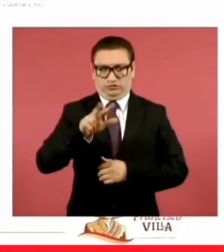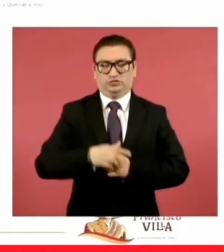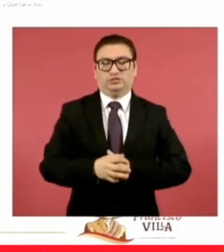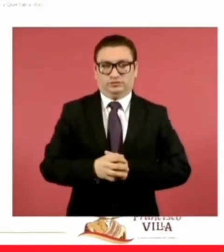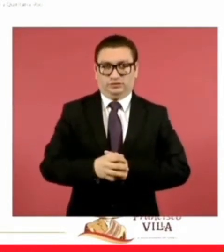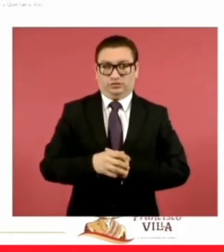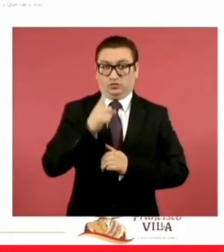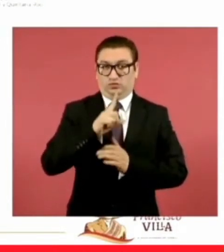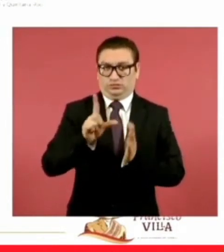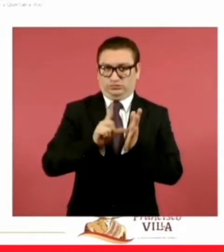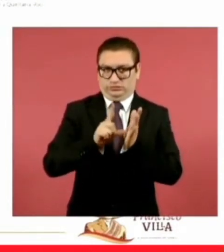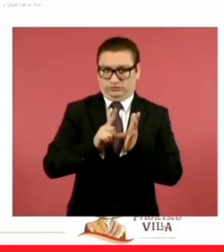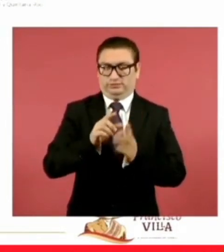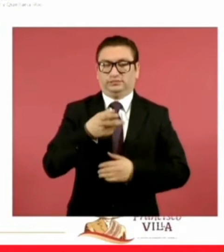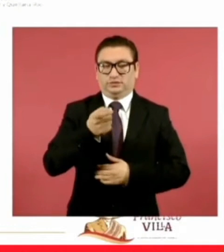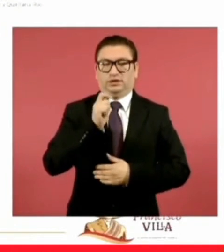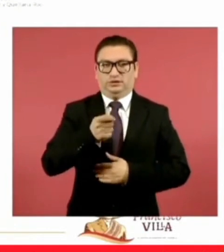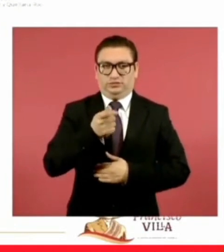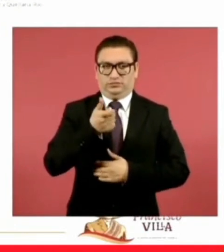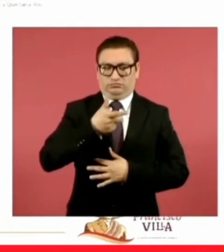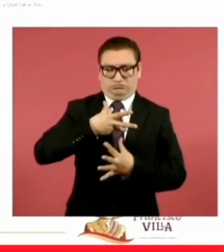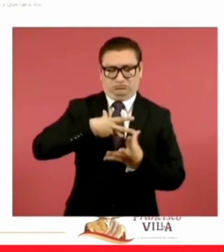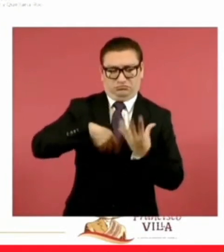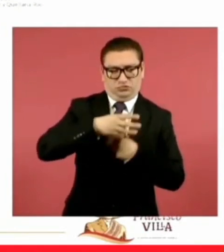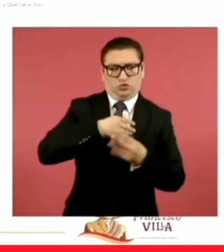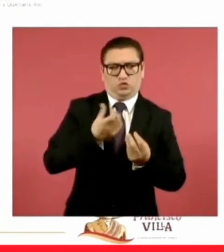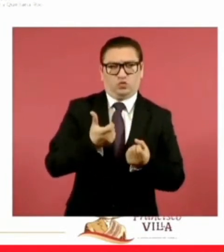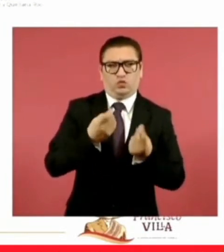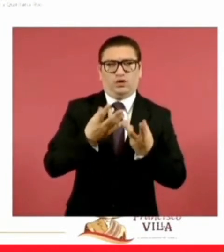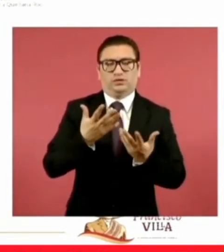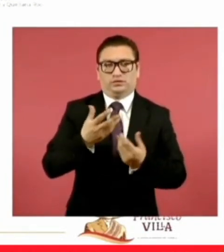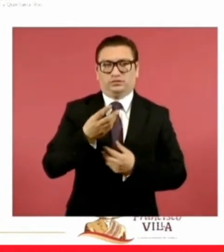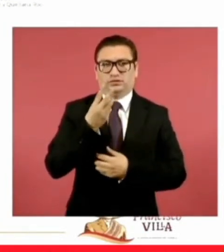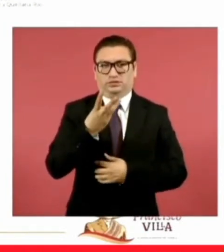$24.18 el litro, con un margen de ganancia de